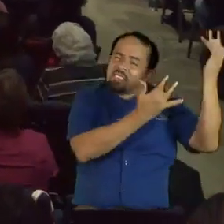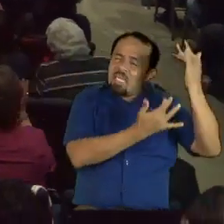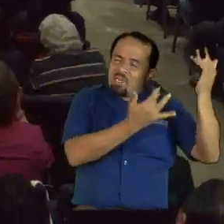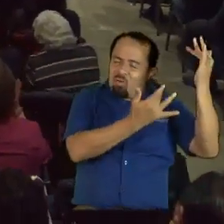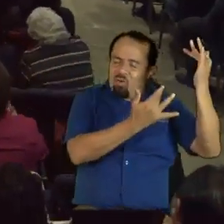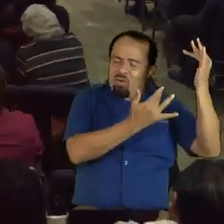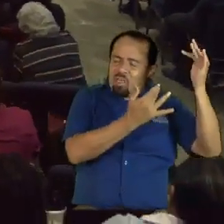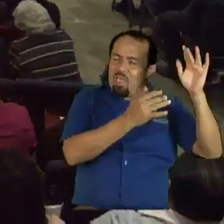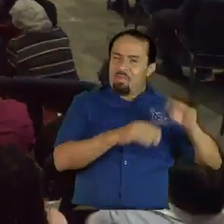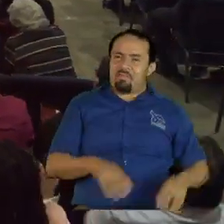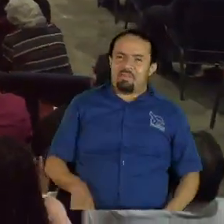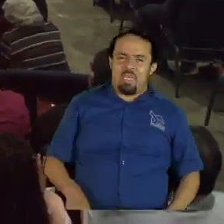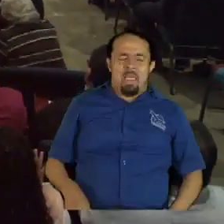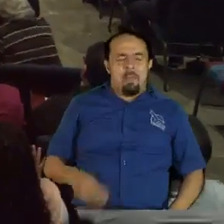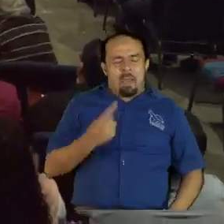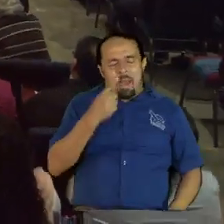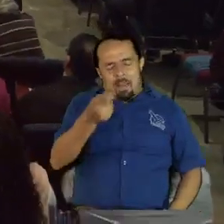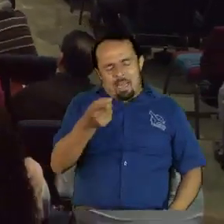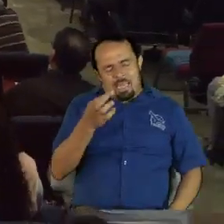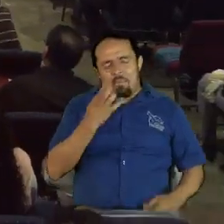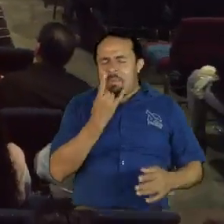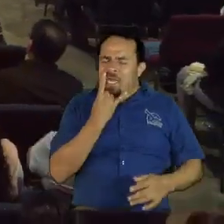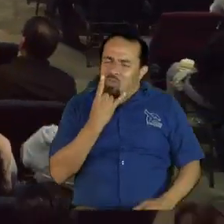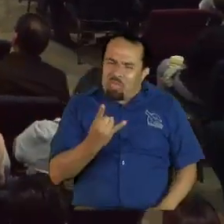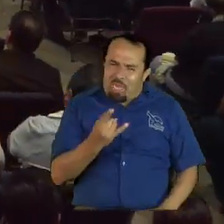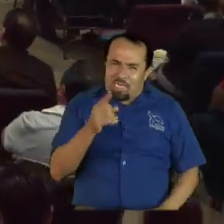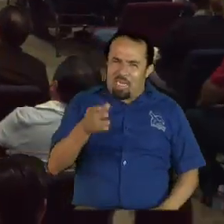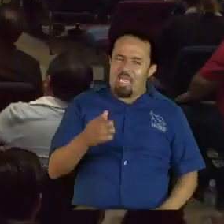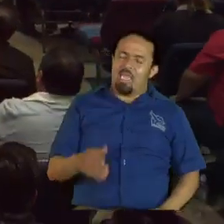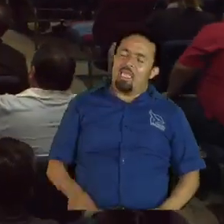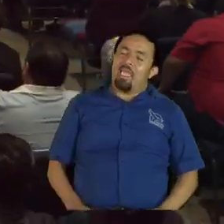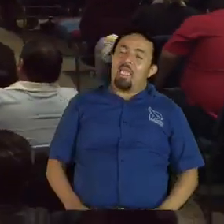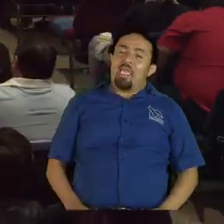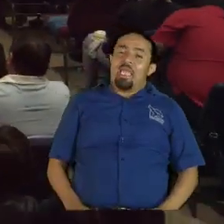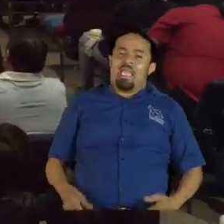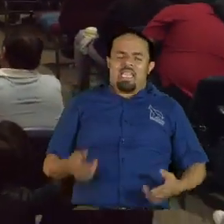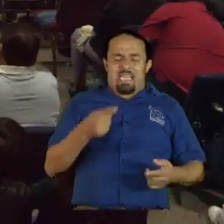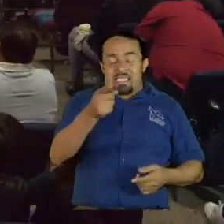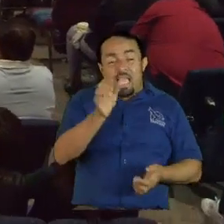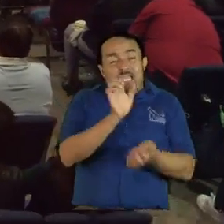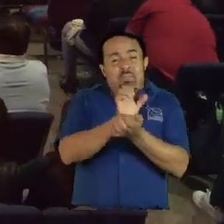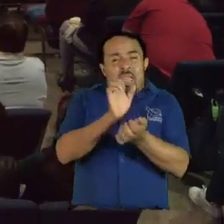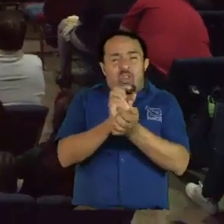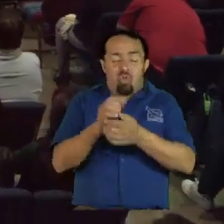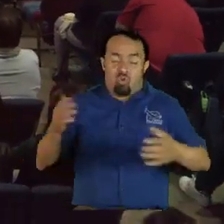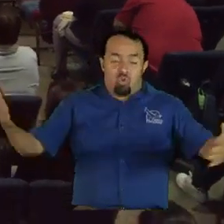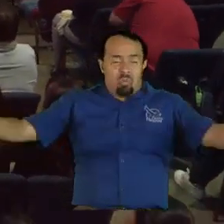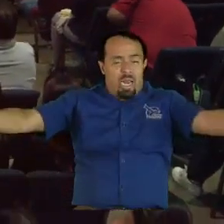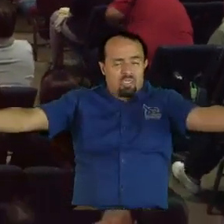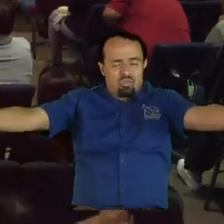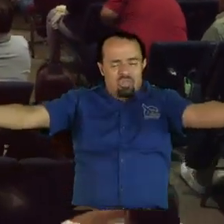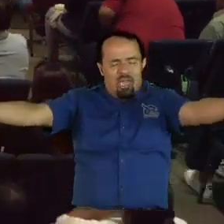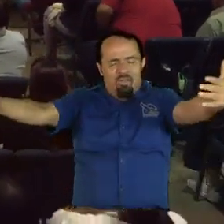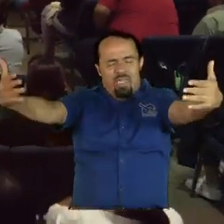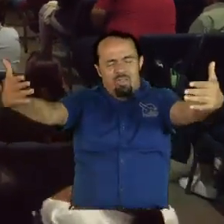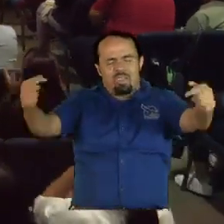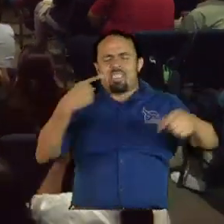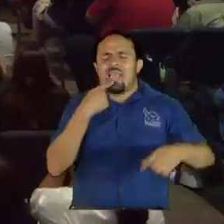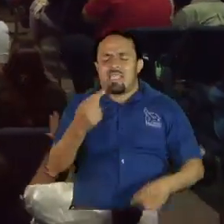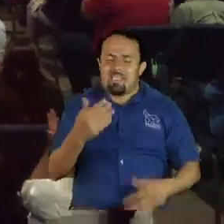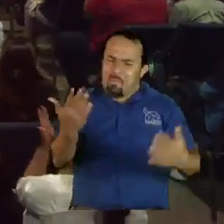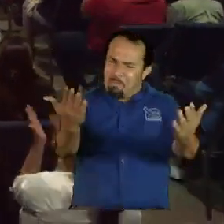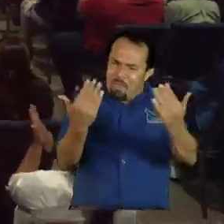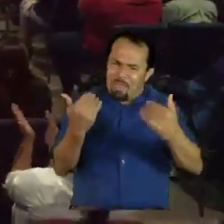sus brazos abiertos diciéndote, ven, ven a mí, yo te voy a bendecir. Den un aplauso al